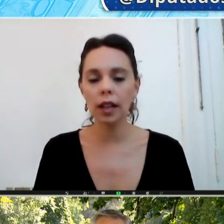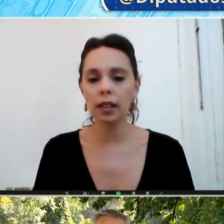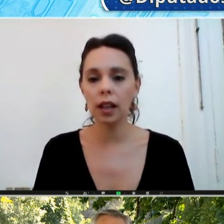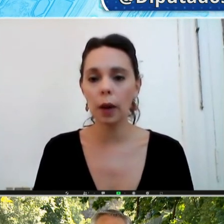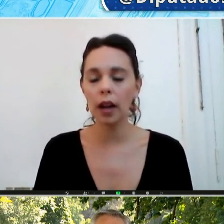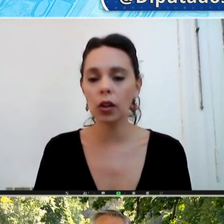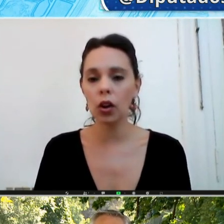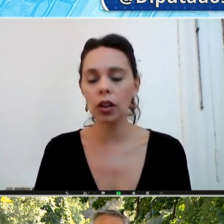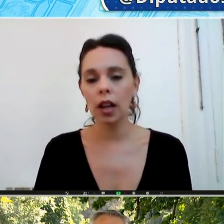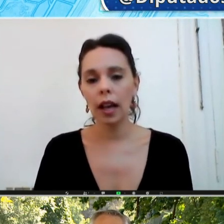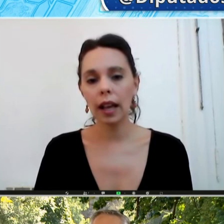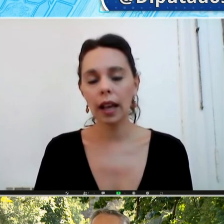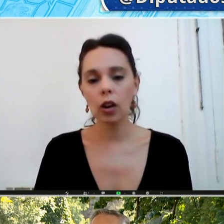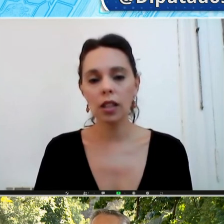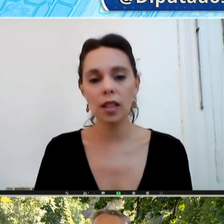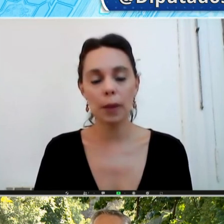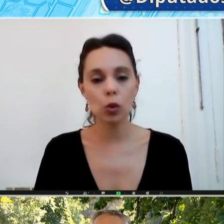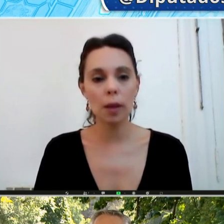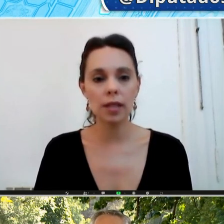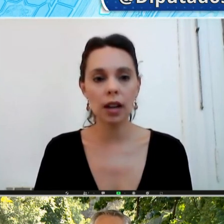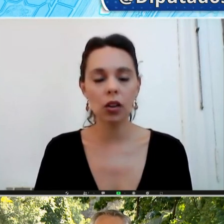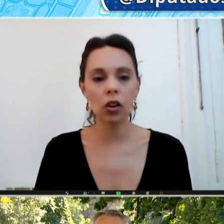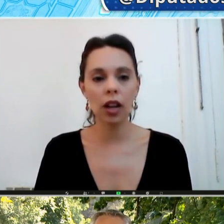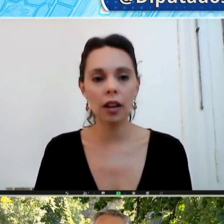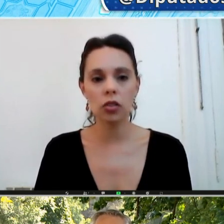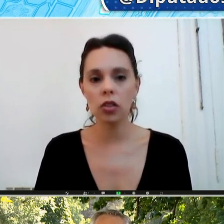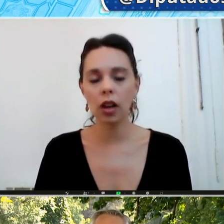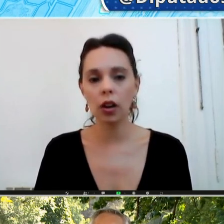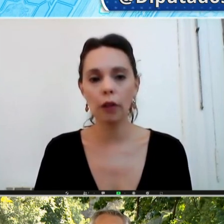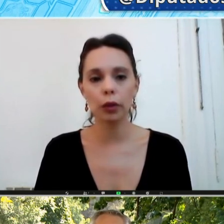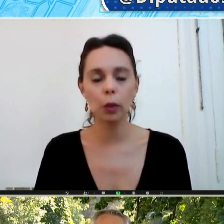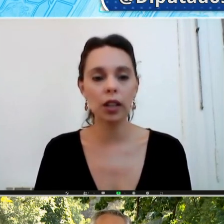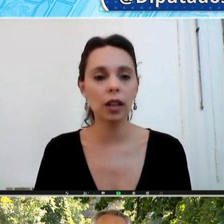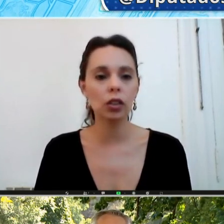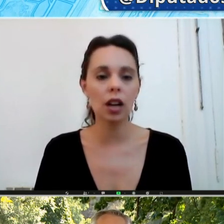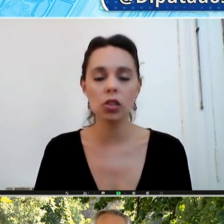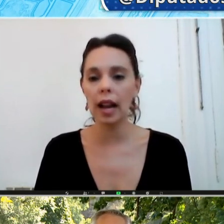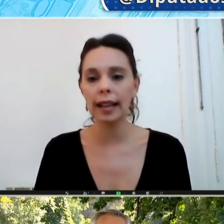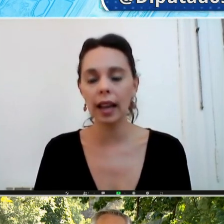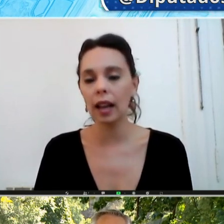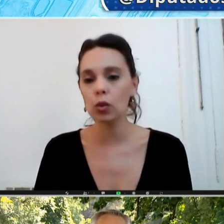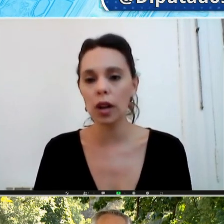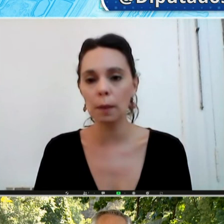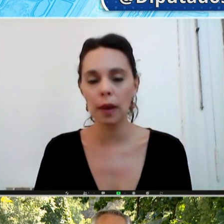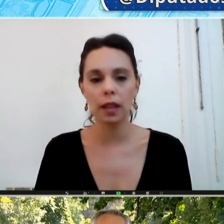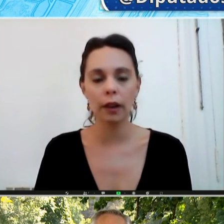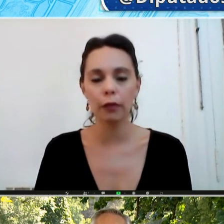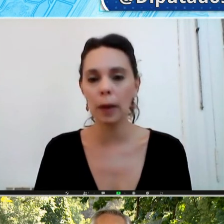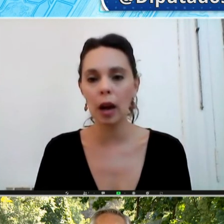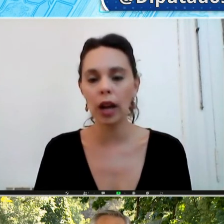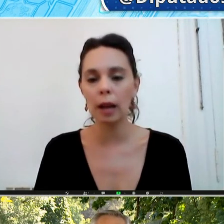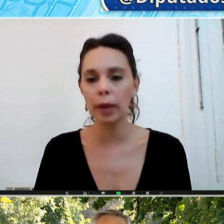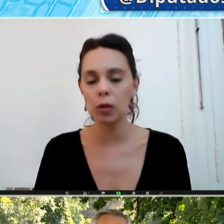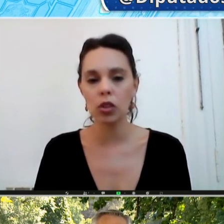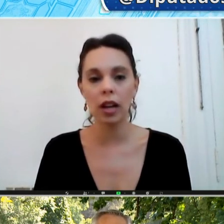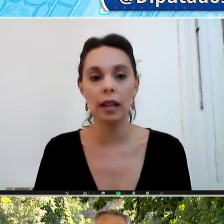algunas cuestiones que tienen que ver con lo que siempre suele pasar con las negociaciones con el Fondo Monetario Internacional, que suelen pedir